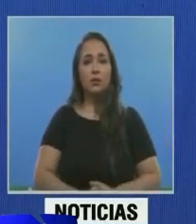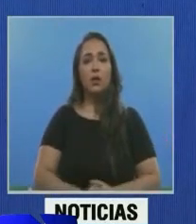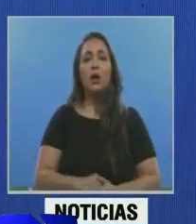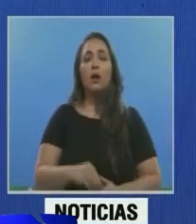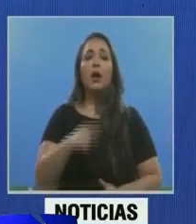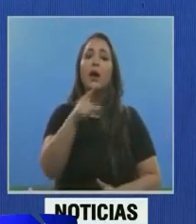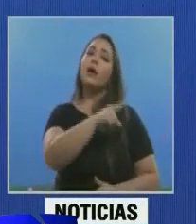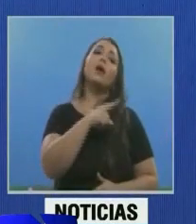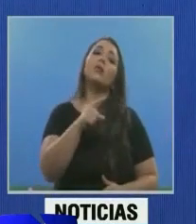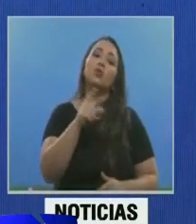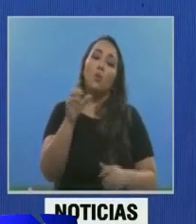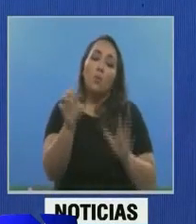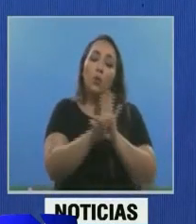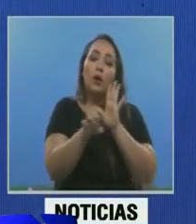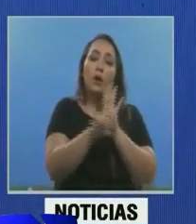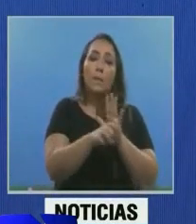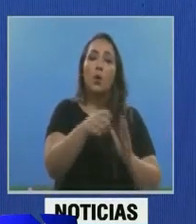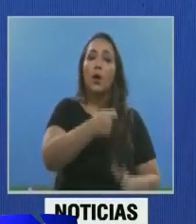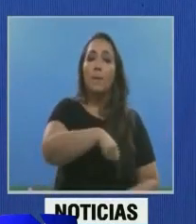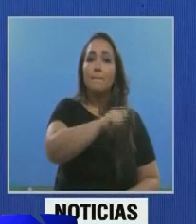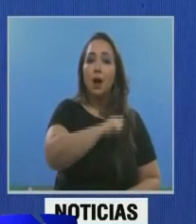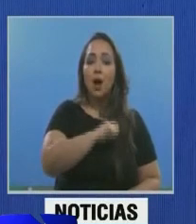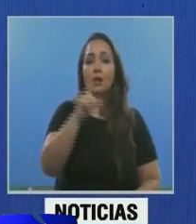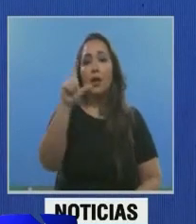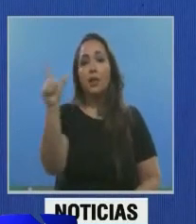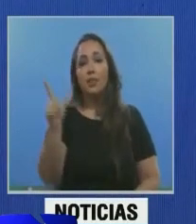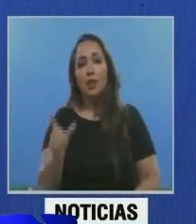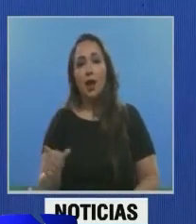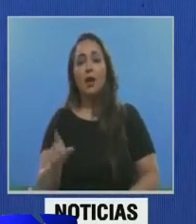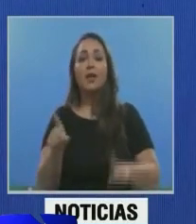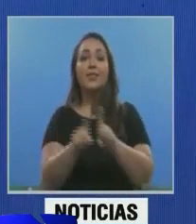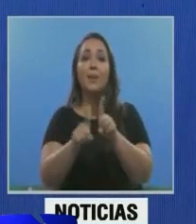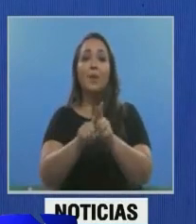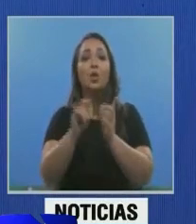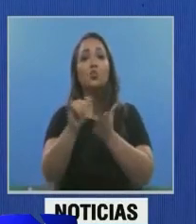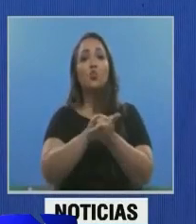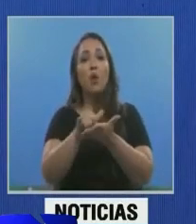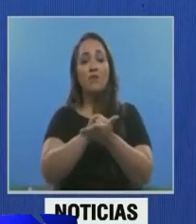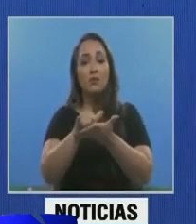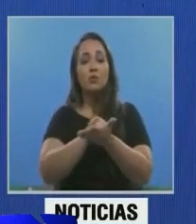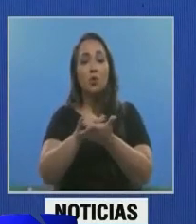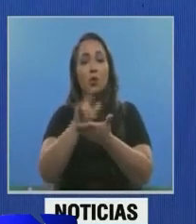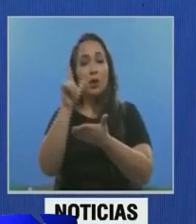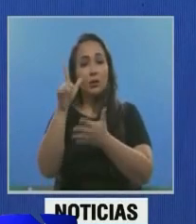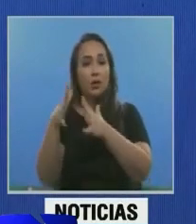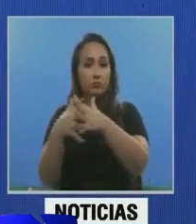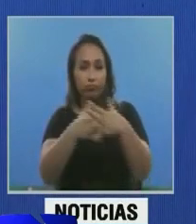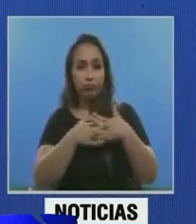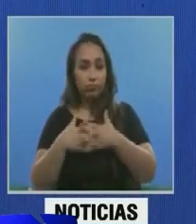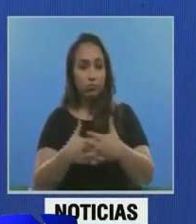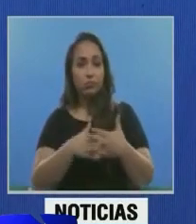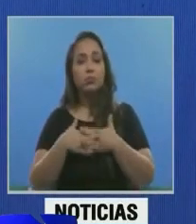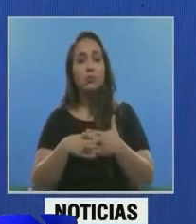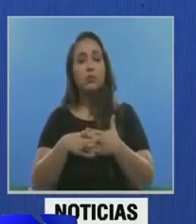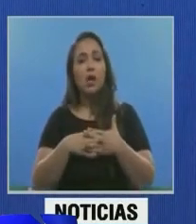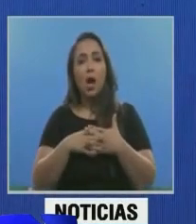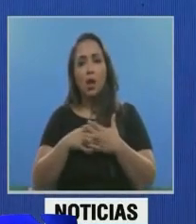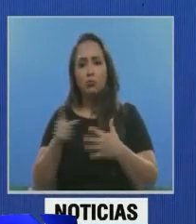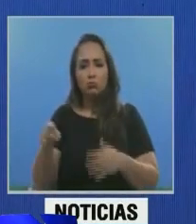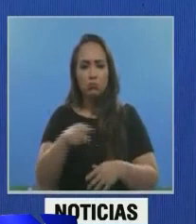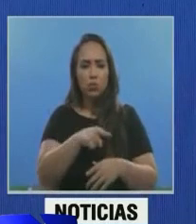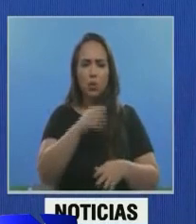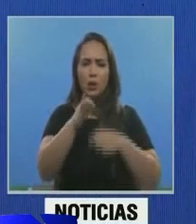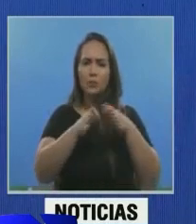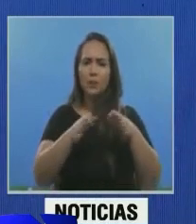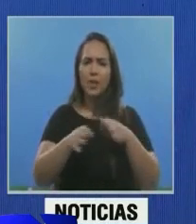españa en italia y particularmente en el estado de nueva york en eeuu y la descripción clínica de esta